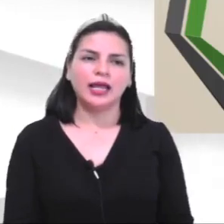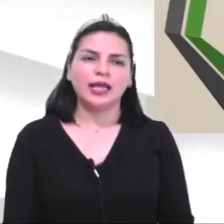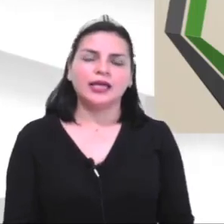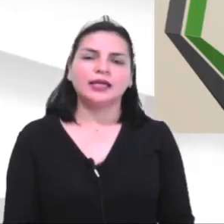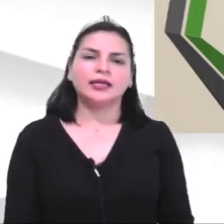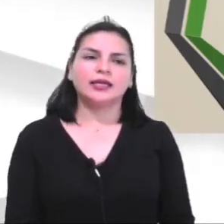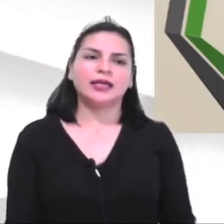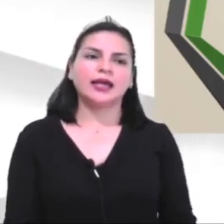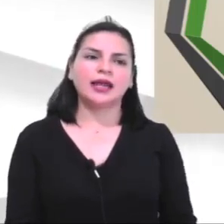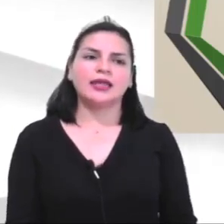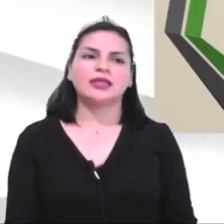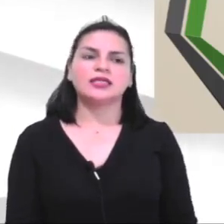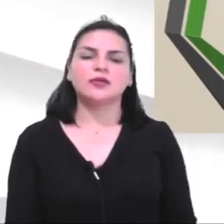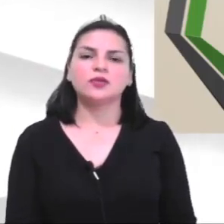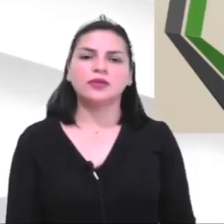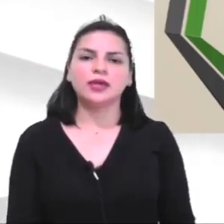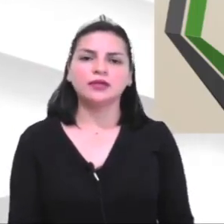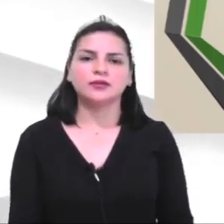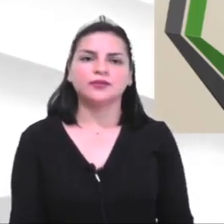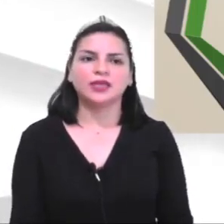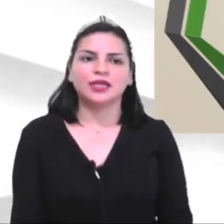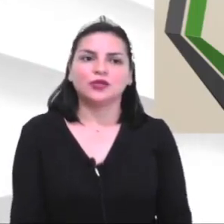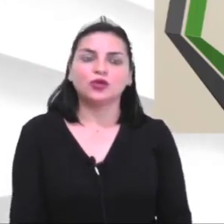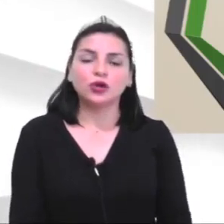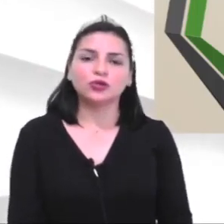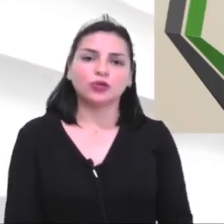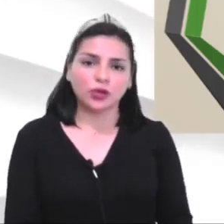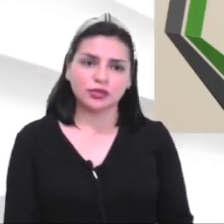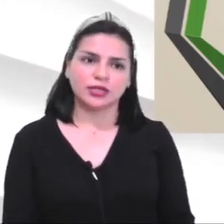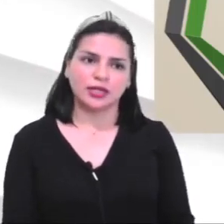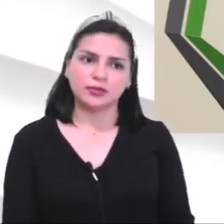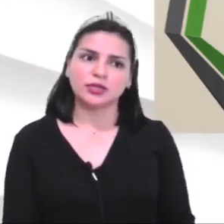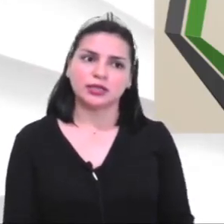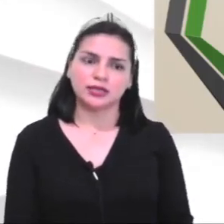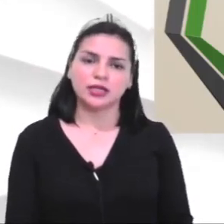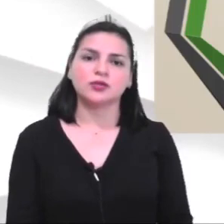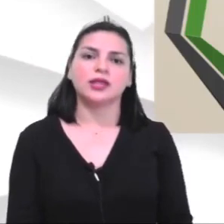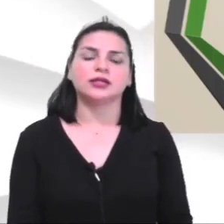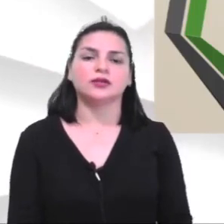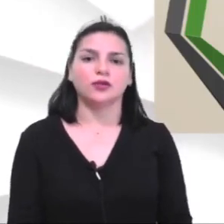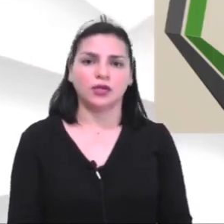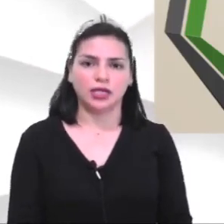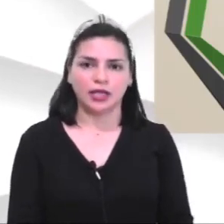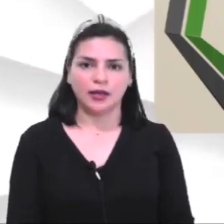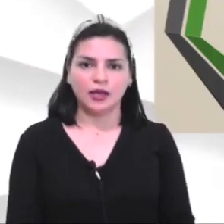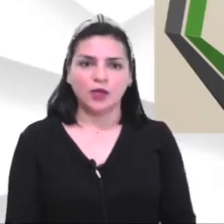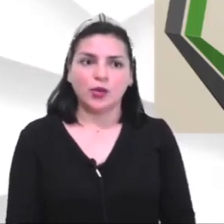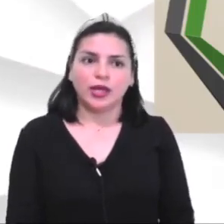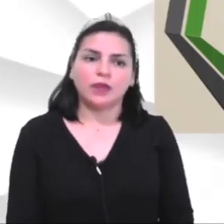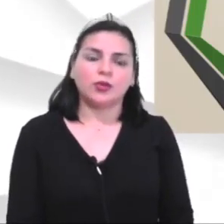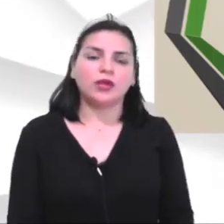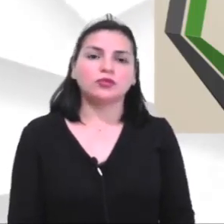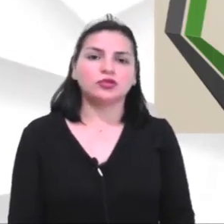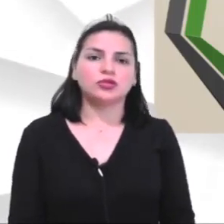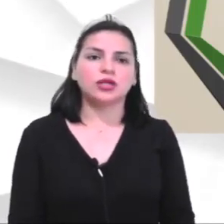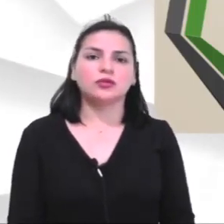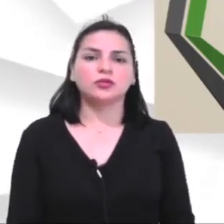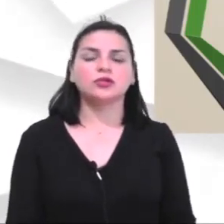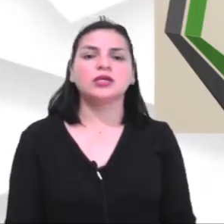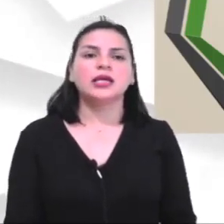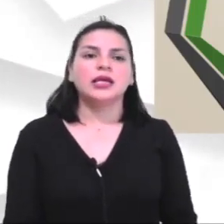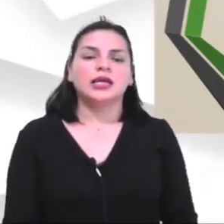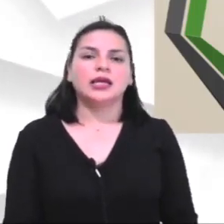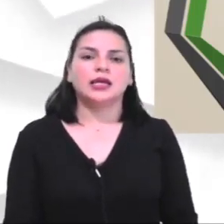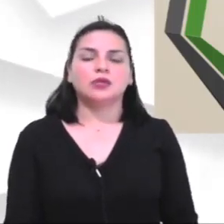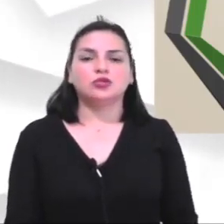real. ¿Qué realidad estamos viviendo? Que no todos tenemos acceso a la tecnología. Por ejemplo, hay muchos